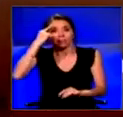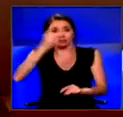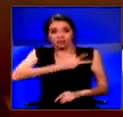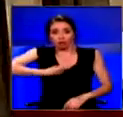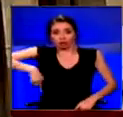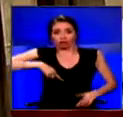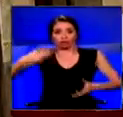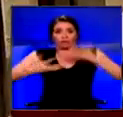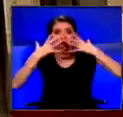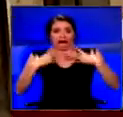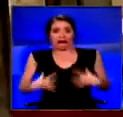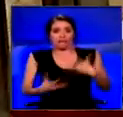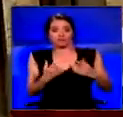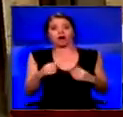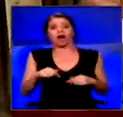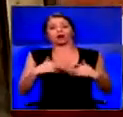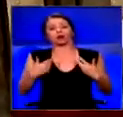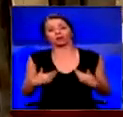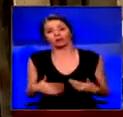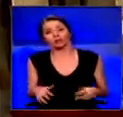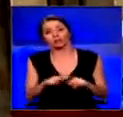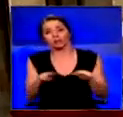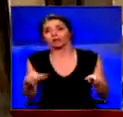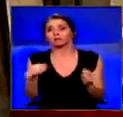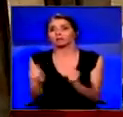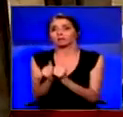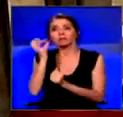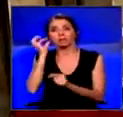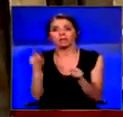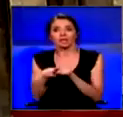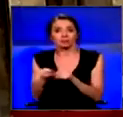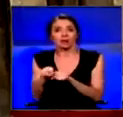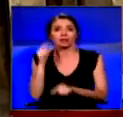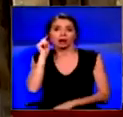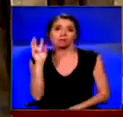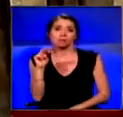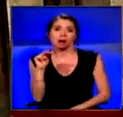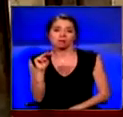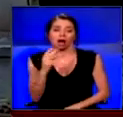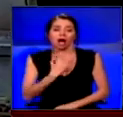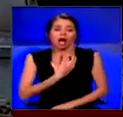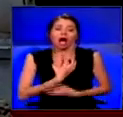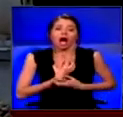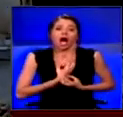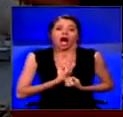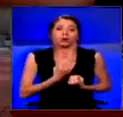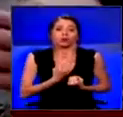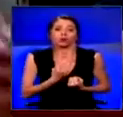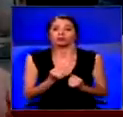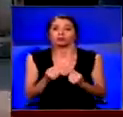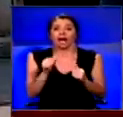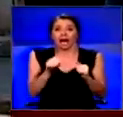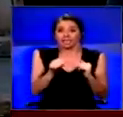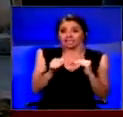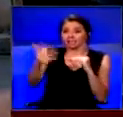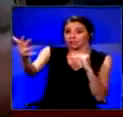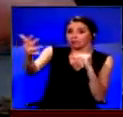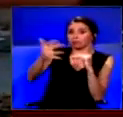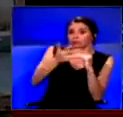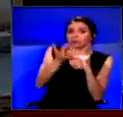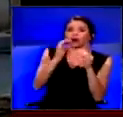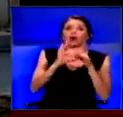quemar nosotros. Más relajado, más tranquilo, estamos con mi hermana ahí, mi vieja está, también está angustiada. Teníamos las llamas encima aquí, pero gracias